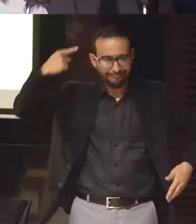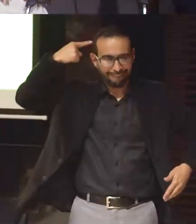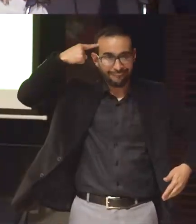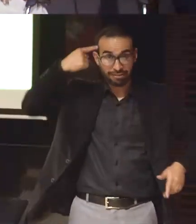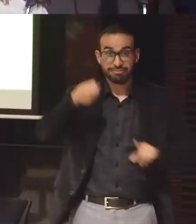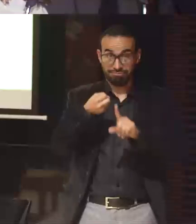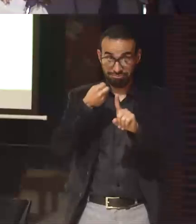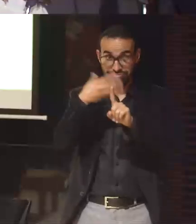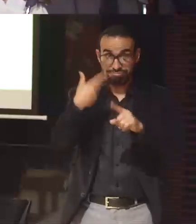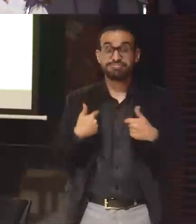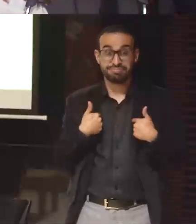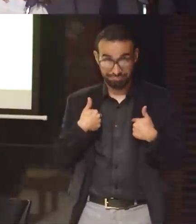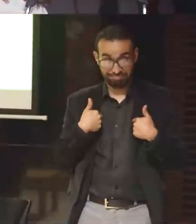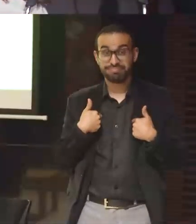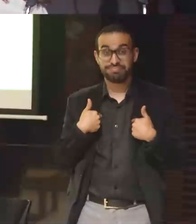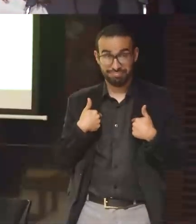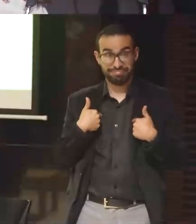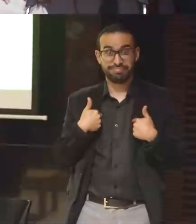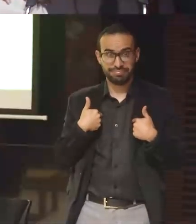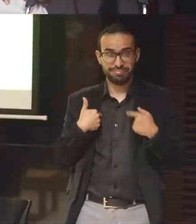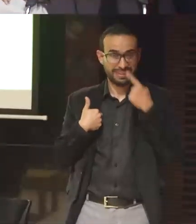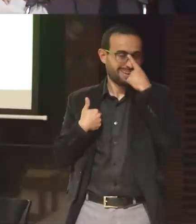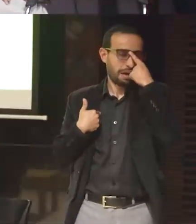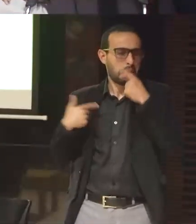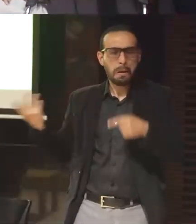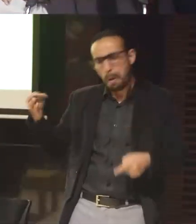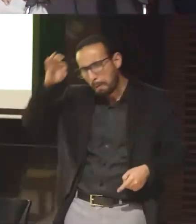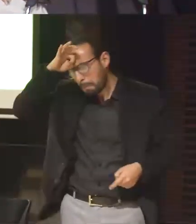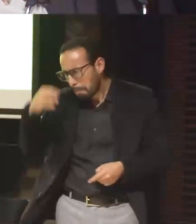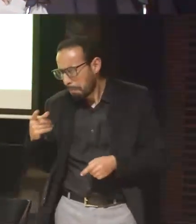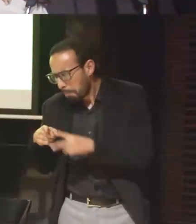sea, ya me había transformado una vez, pero cuando lo visualicé me pareció